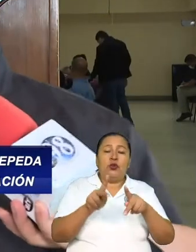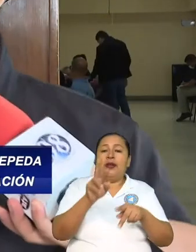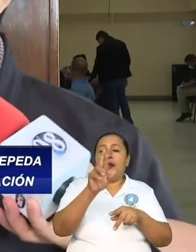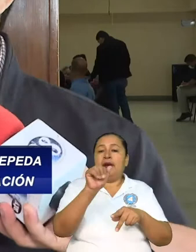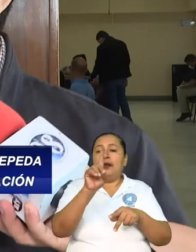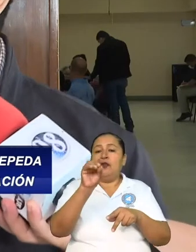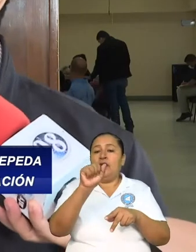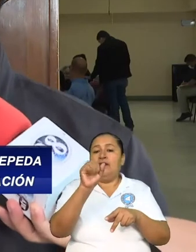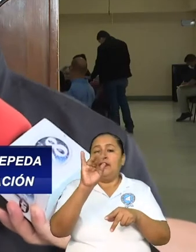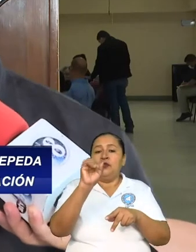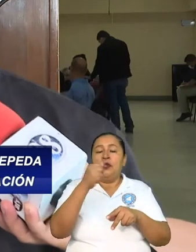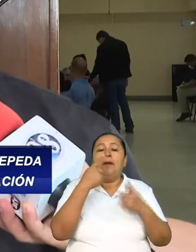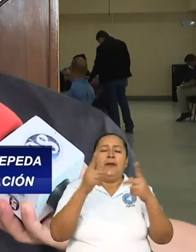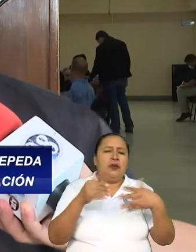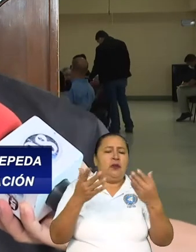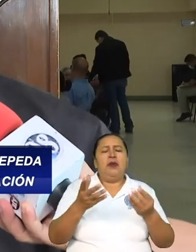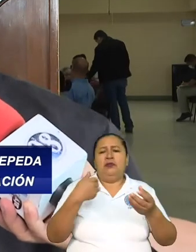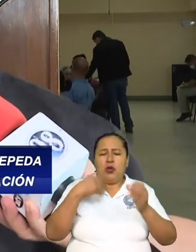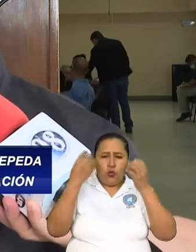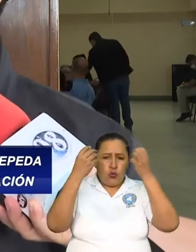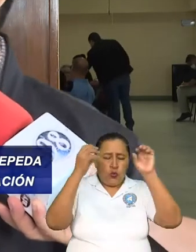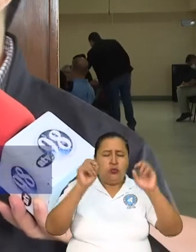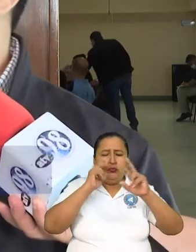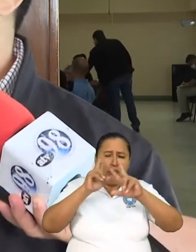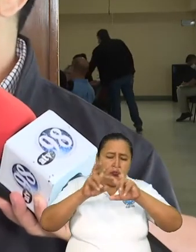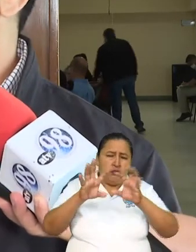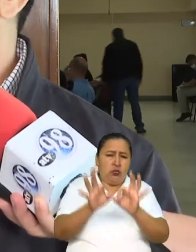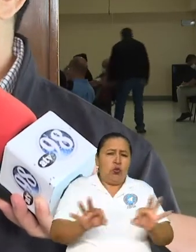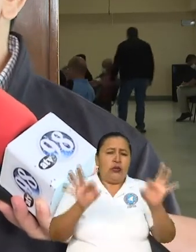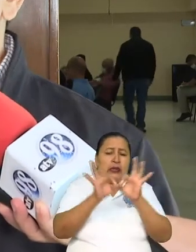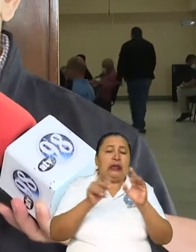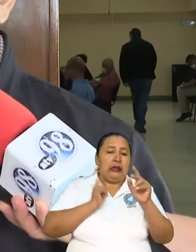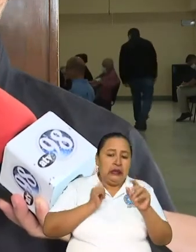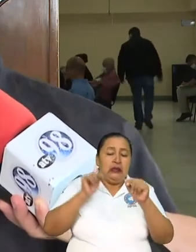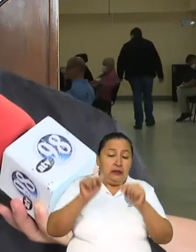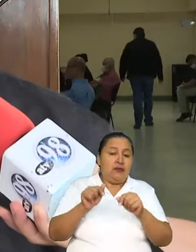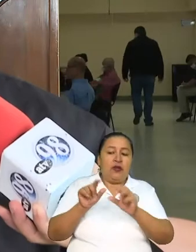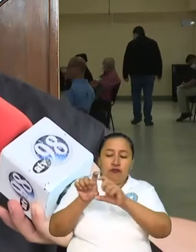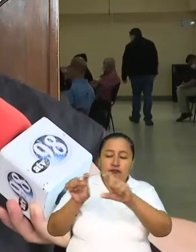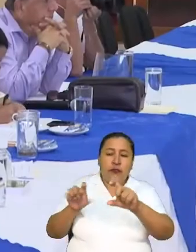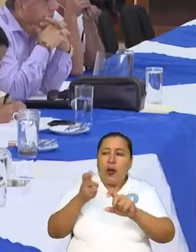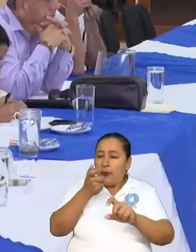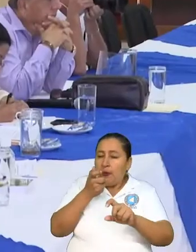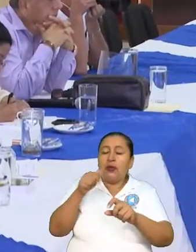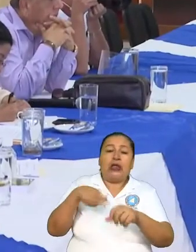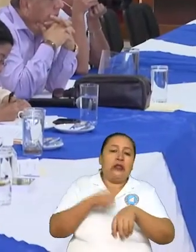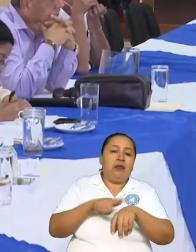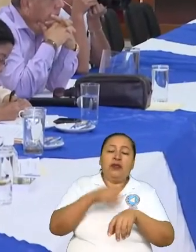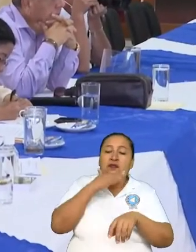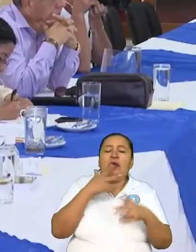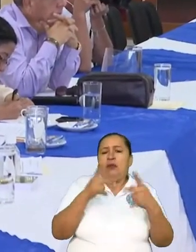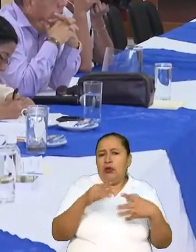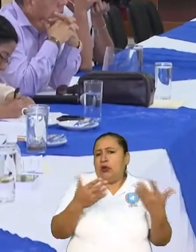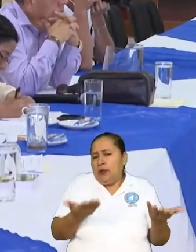pero al mismo tiempo promover la cultura, el estudio, el análisis de la importancia que tiene el radioaficionado en momentos difíciles, pues, pero al mismo